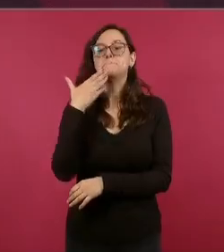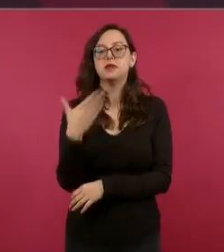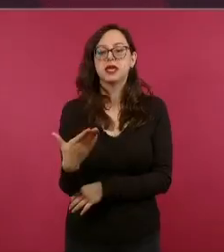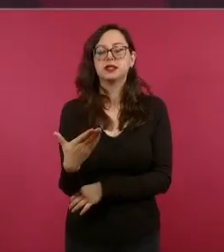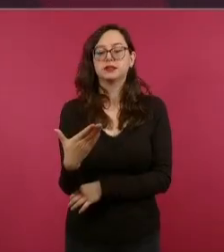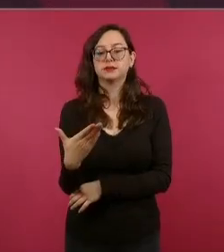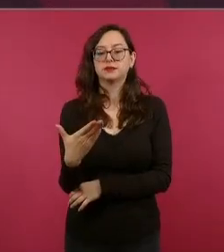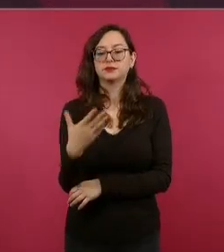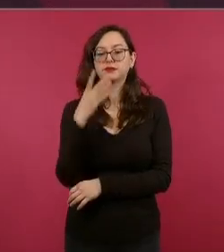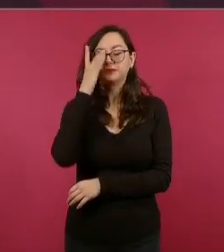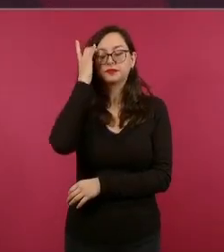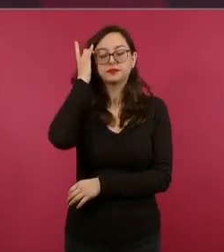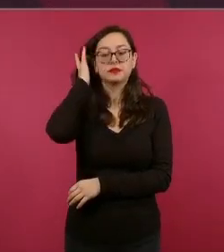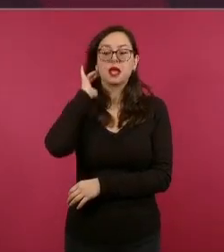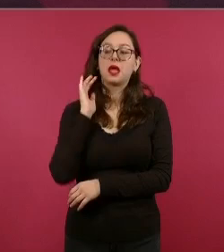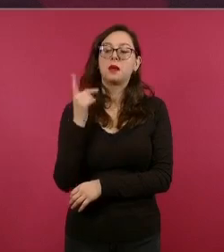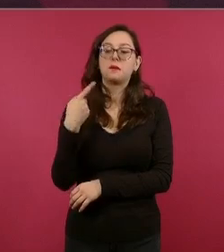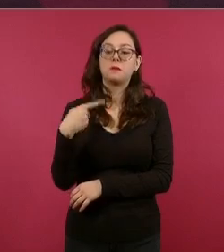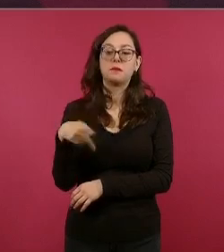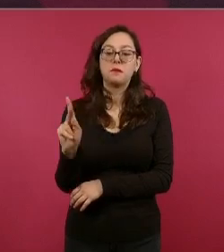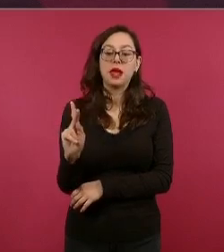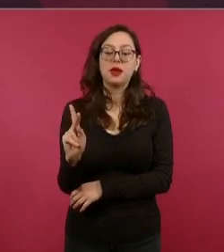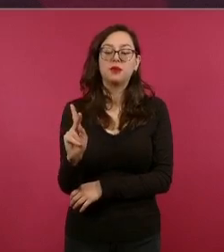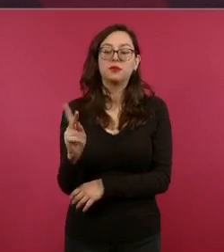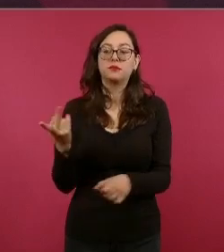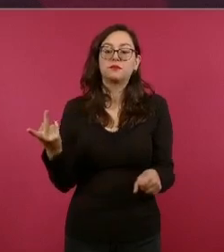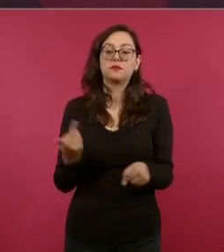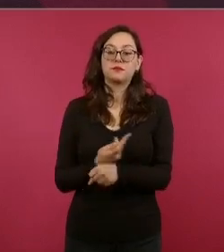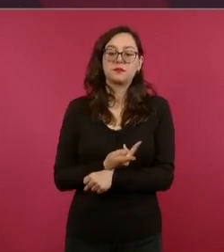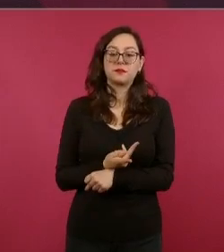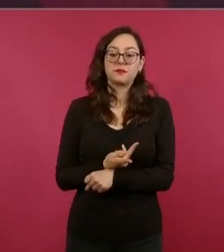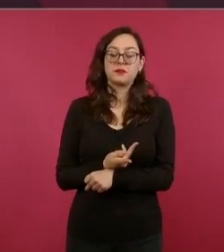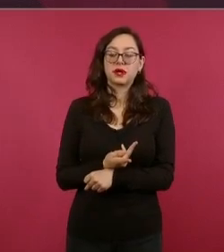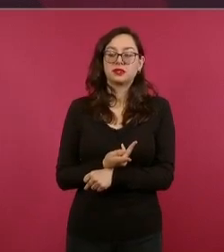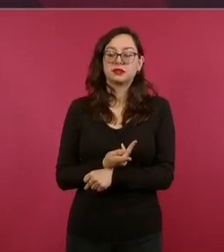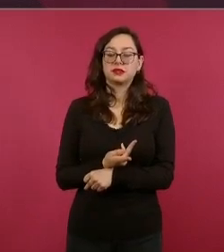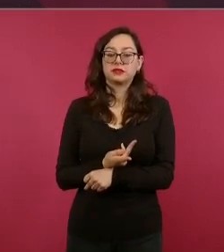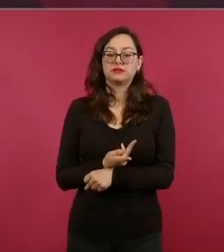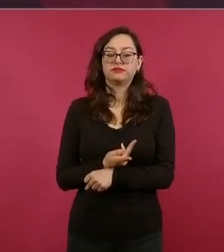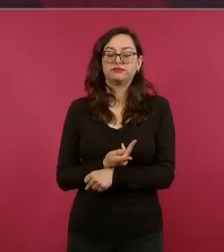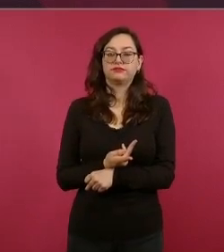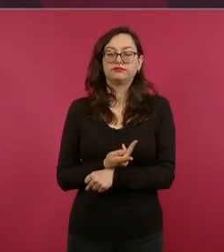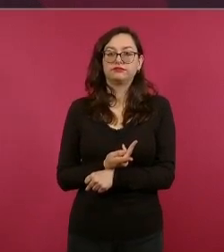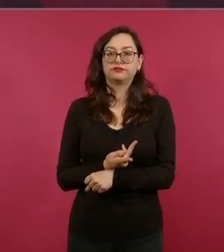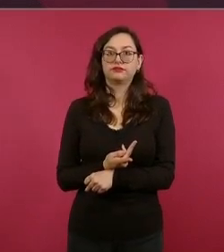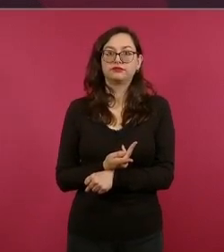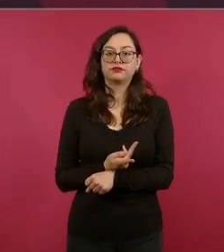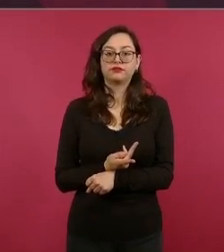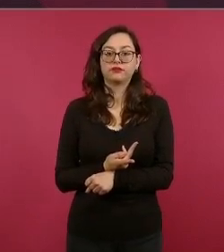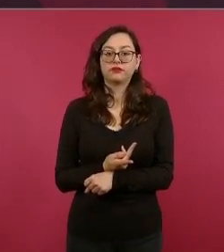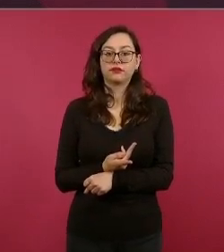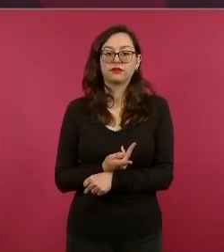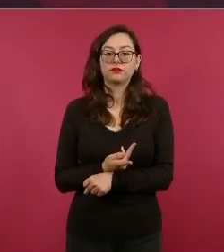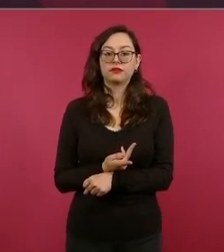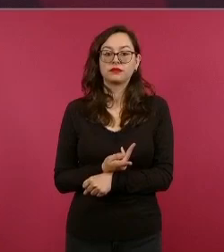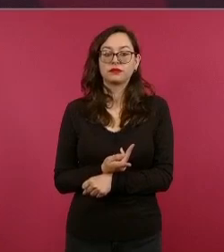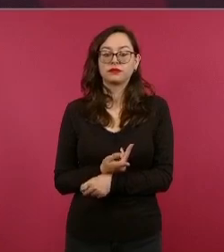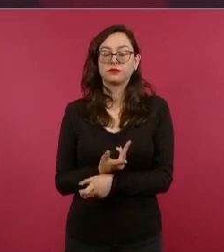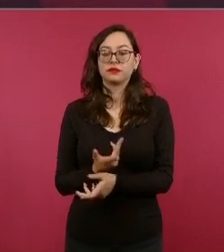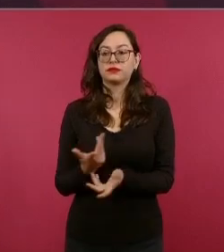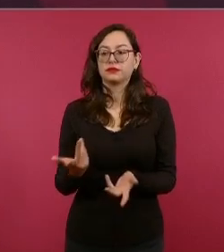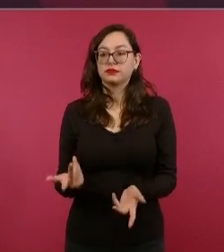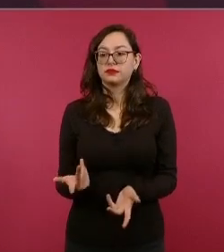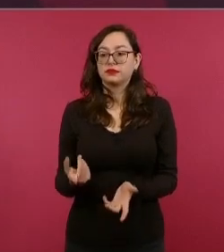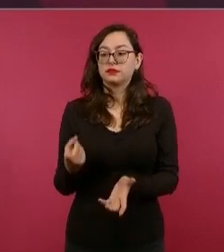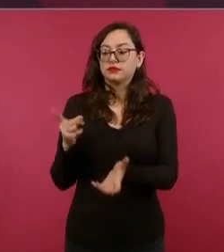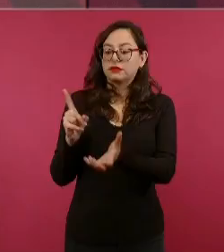Pero ese sistema de salud pública, en esencia, va a estar atendiendo